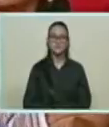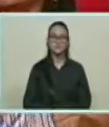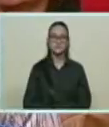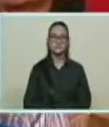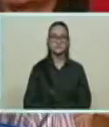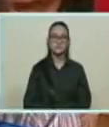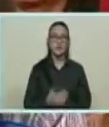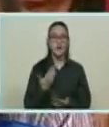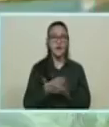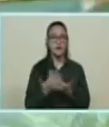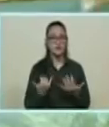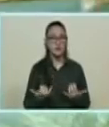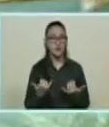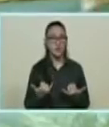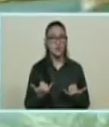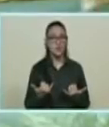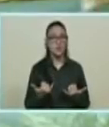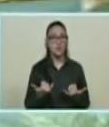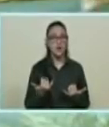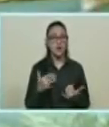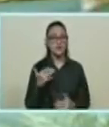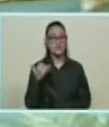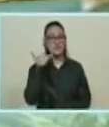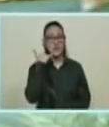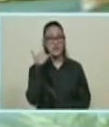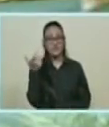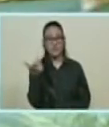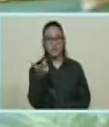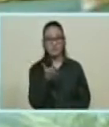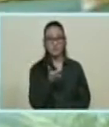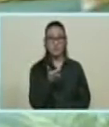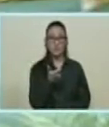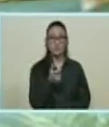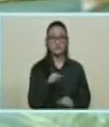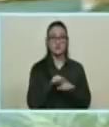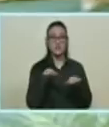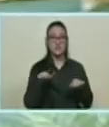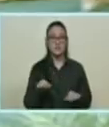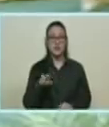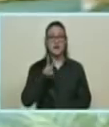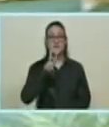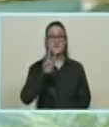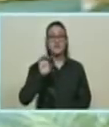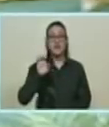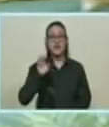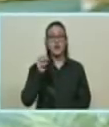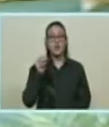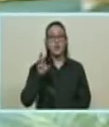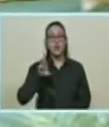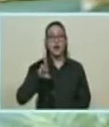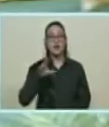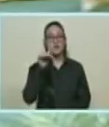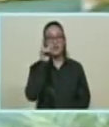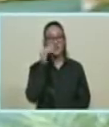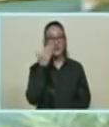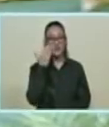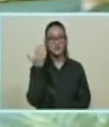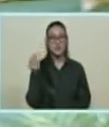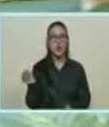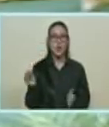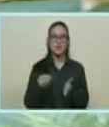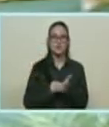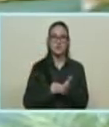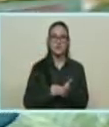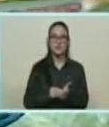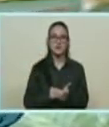A esta hora usted tiene en su teléfono el sistema BQR. Ahí está el video, vamos a poner